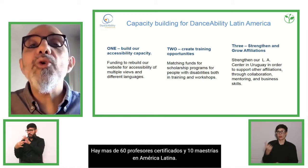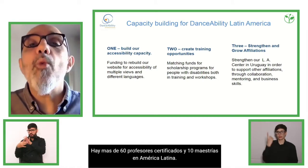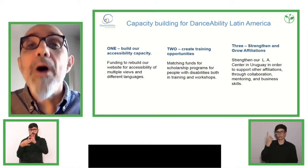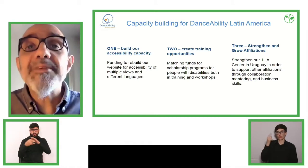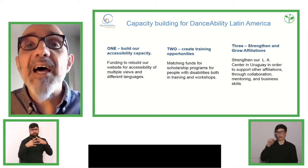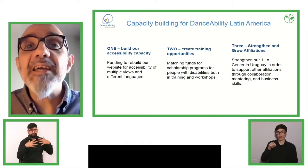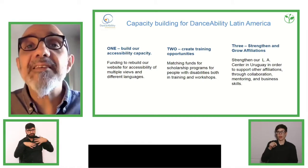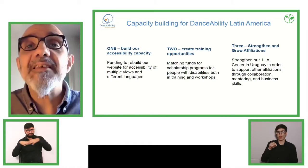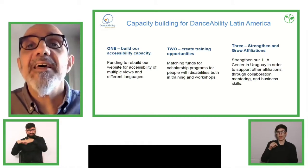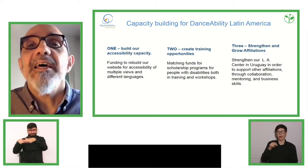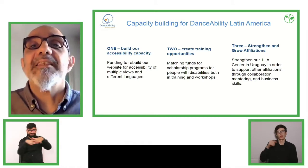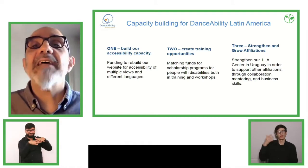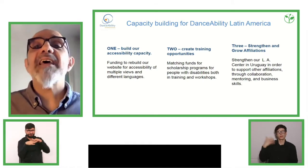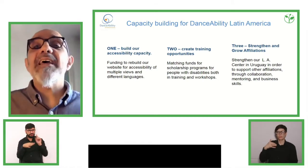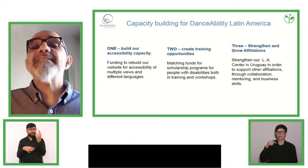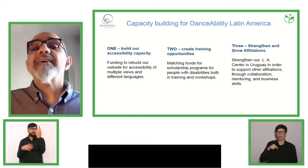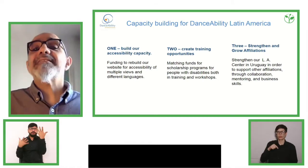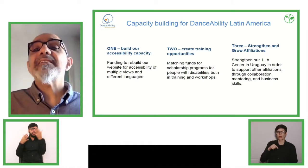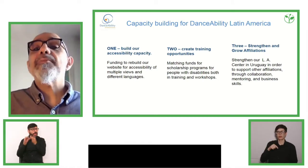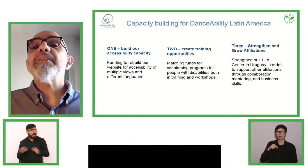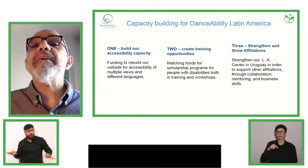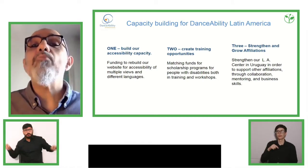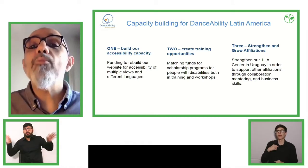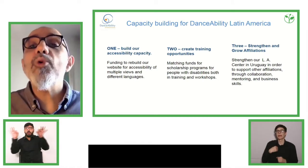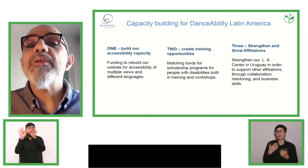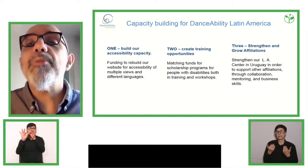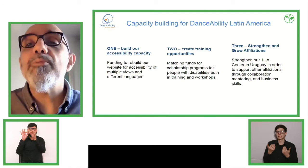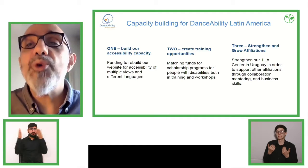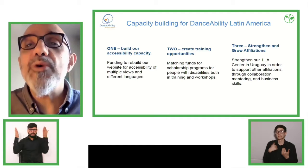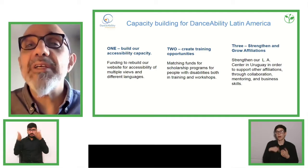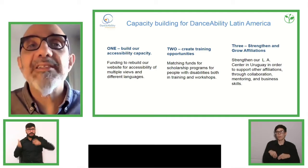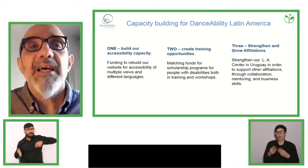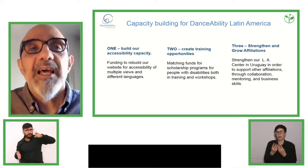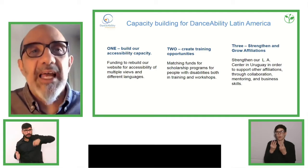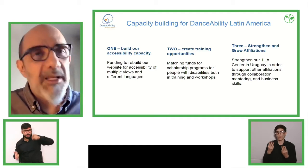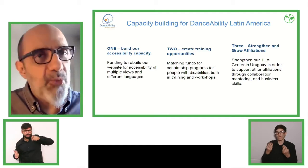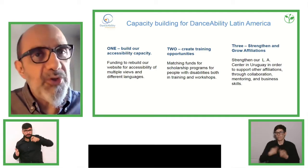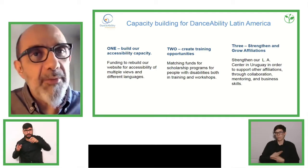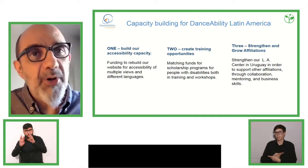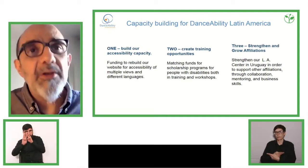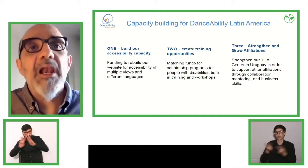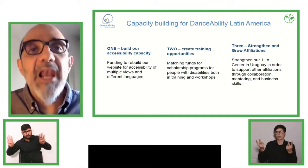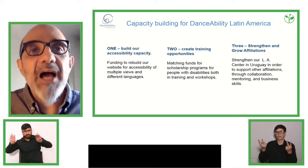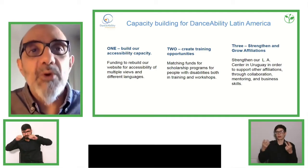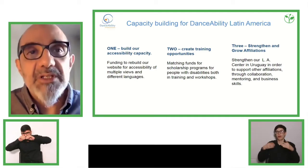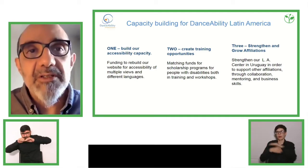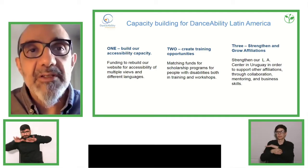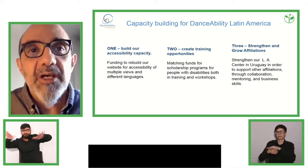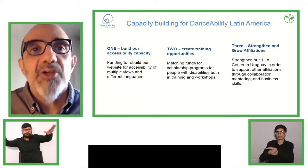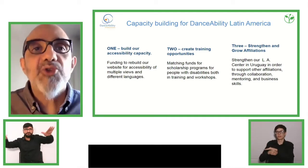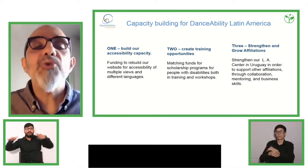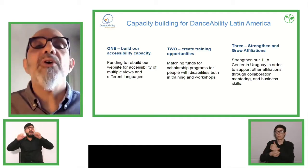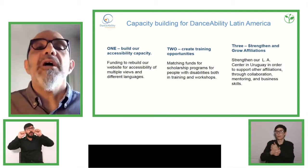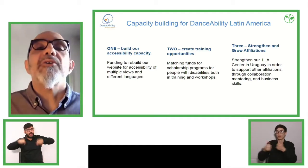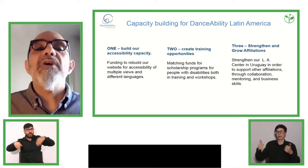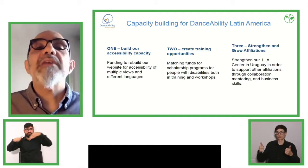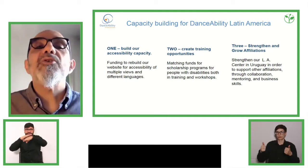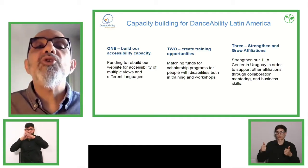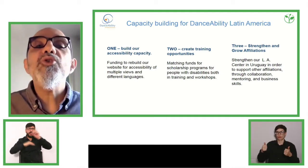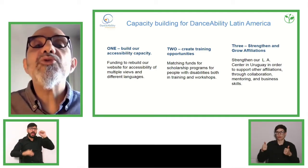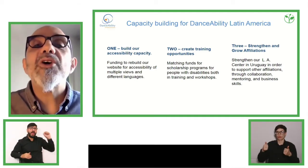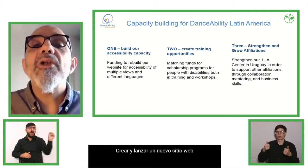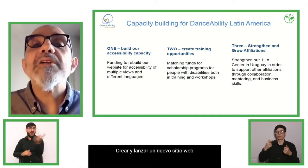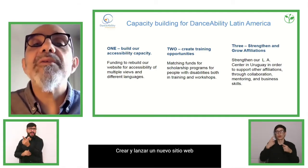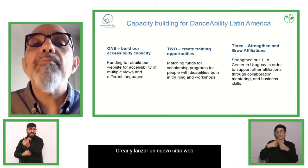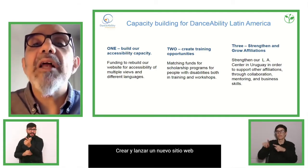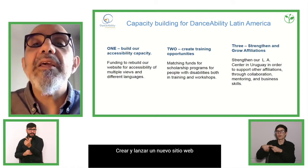Uno, crear y lanzar un nuevo sitio web que sea accesible en múltiples en diferentes formas